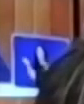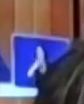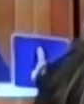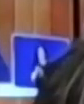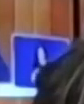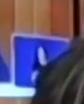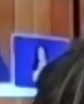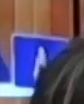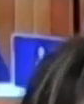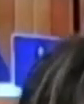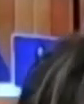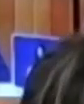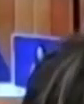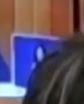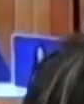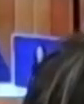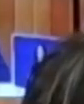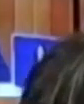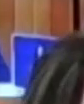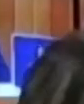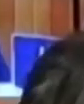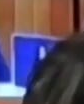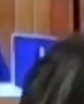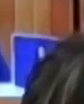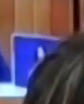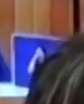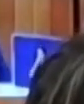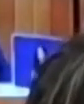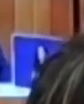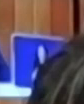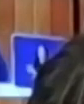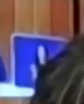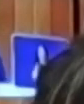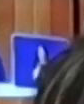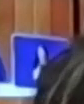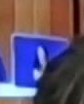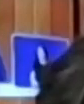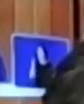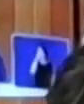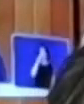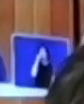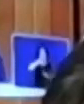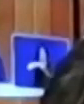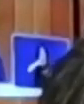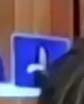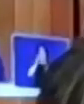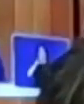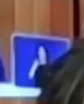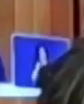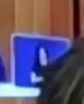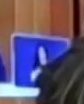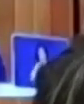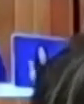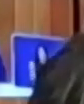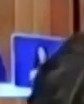previsible, moitas veces, non? Pero, desde logo, onte, a posición do portavoz socialista foi lamentable, dixéronse